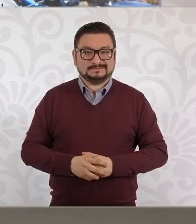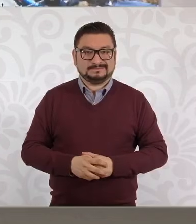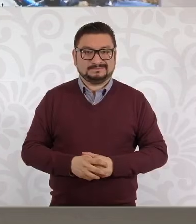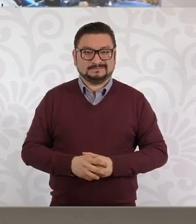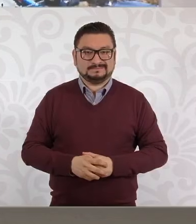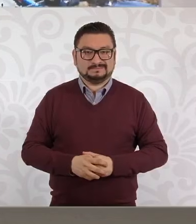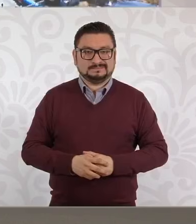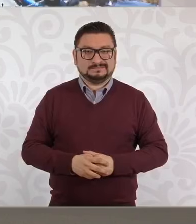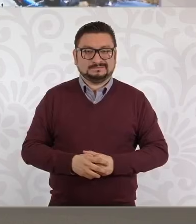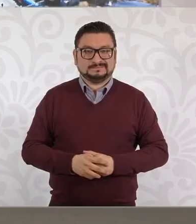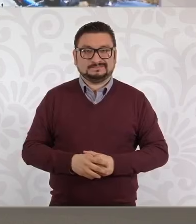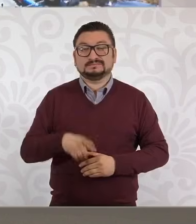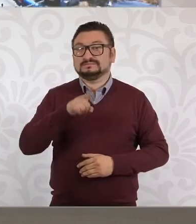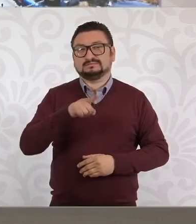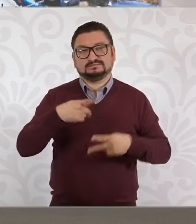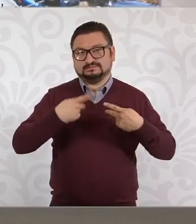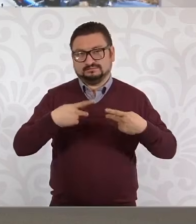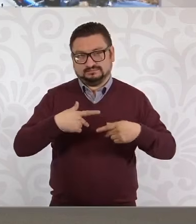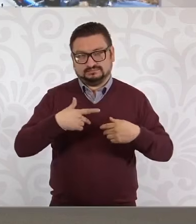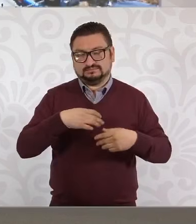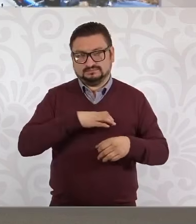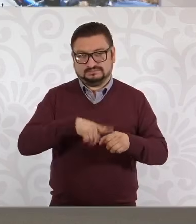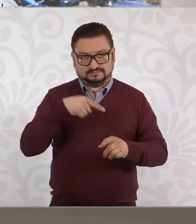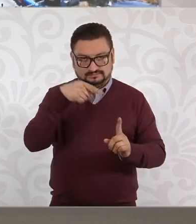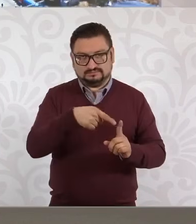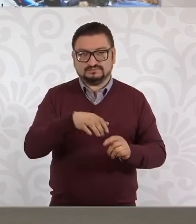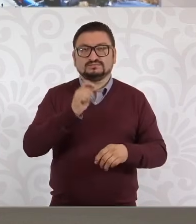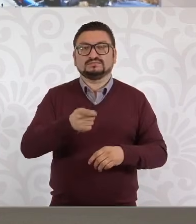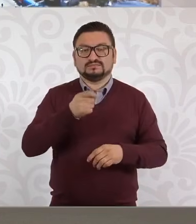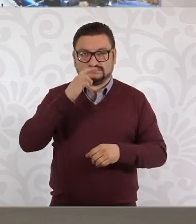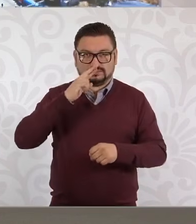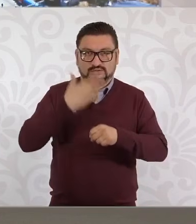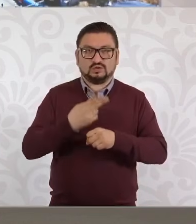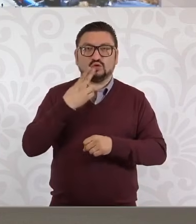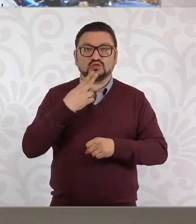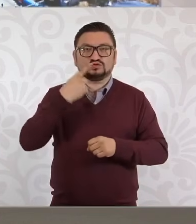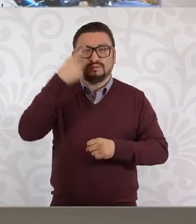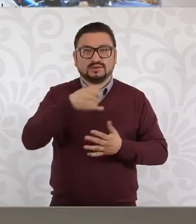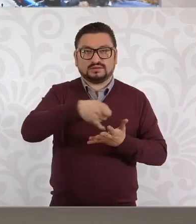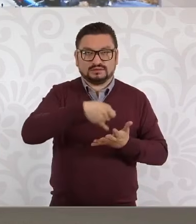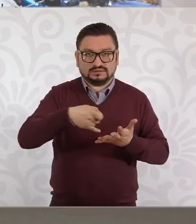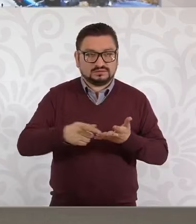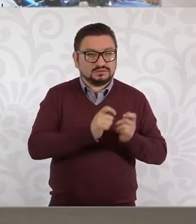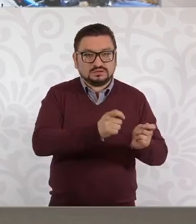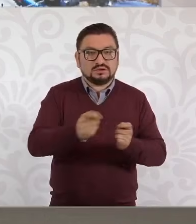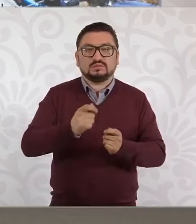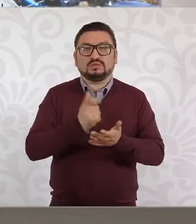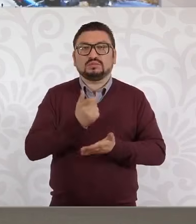un caso muy particular. Son los títulos de uso agrícola que no generan ningún tipo